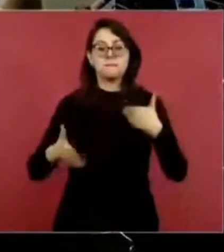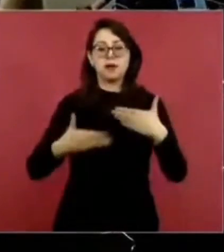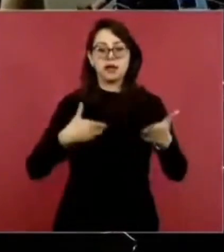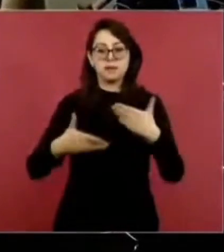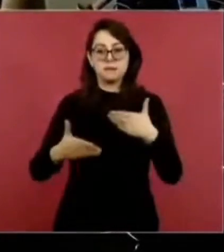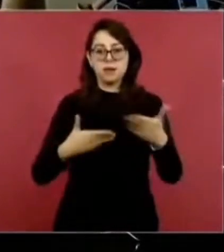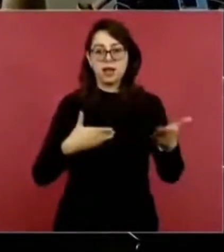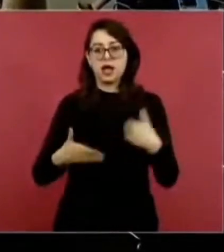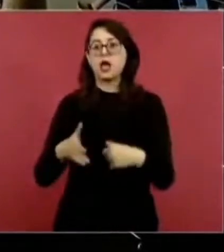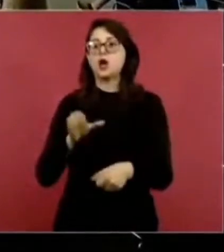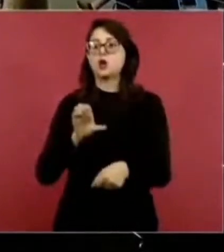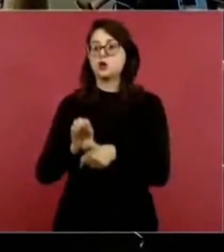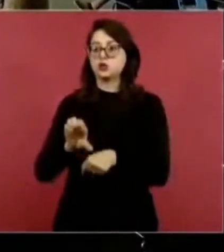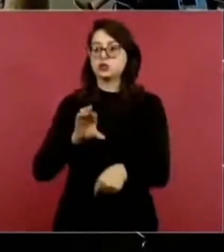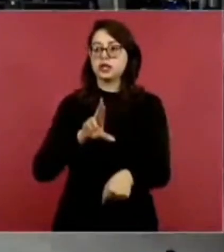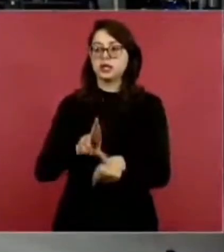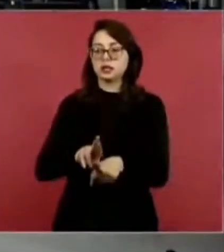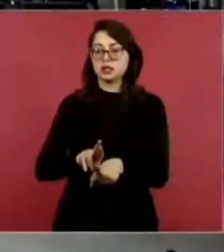Rica,